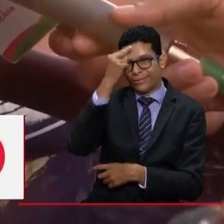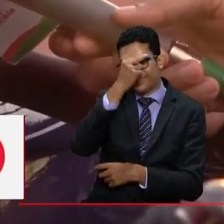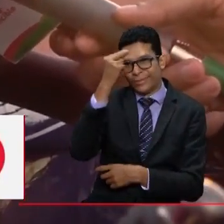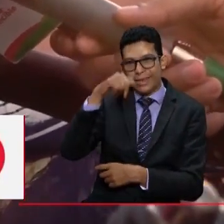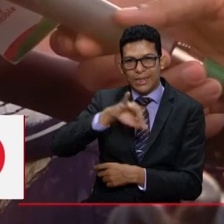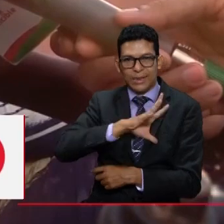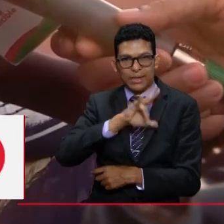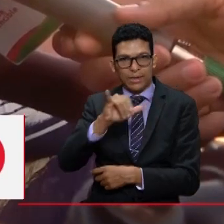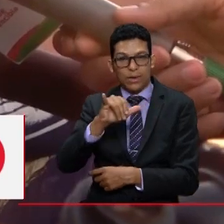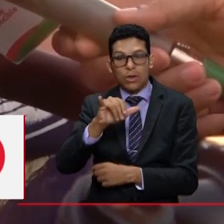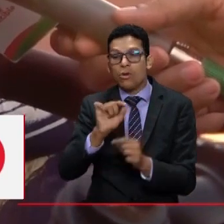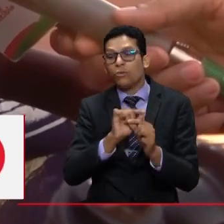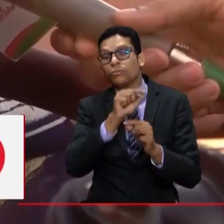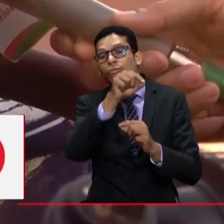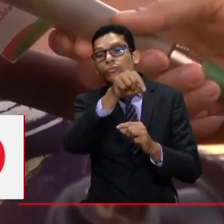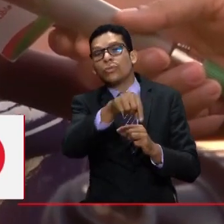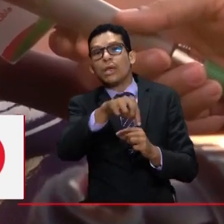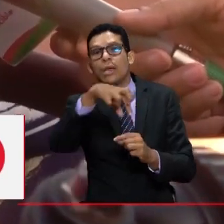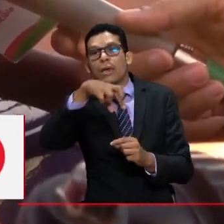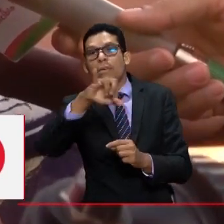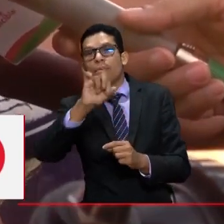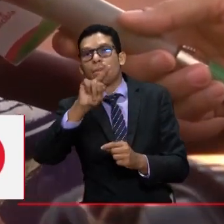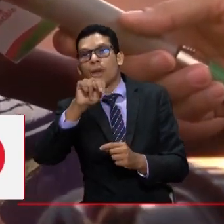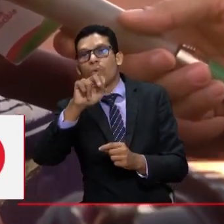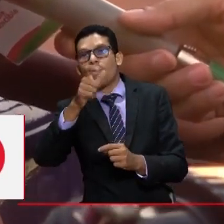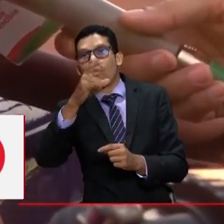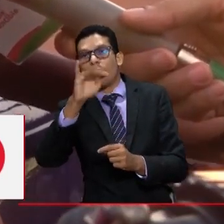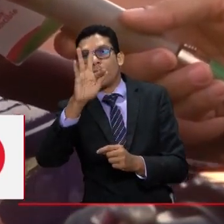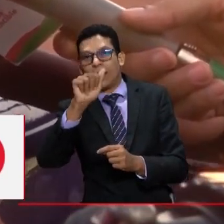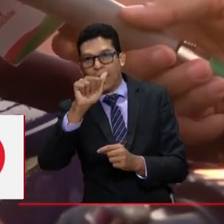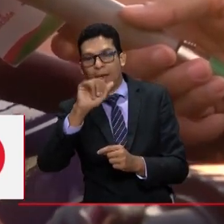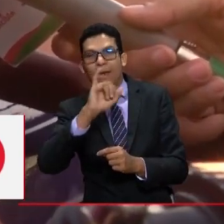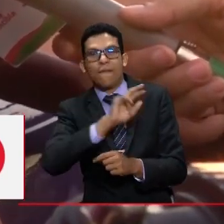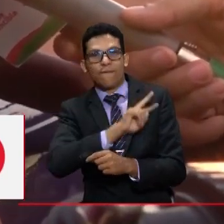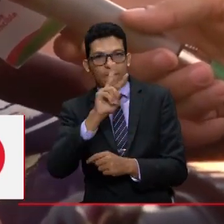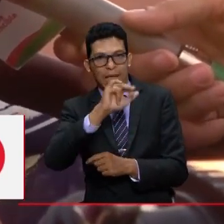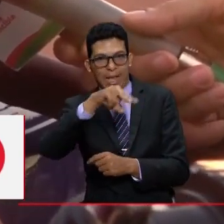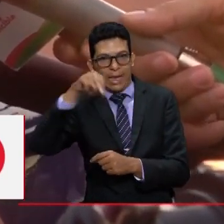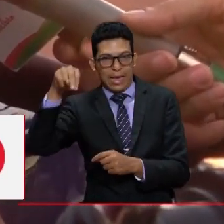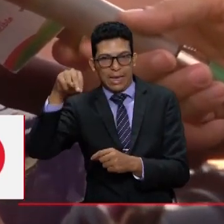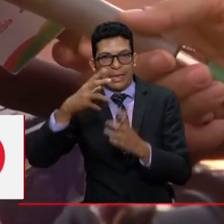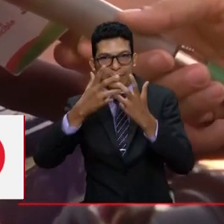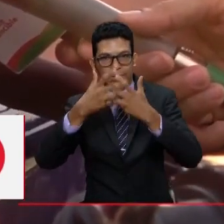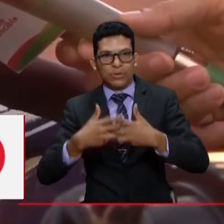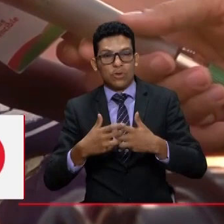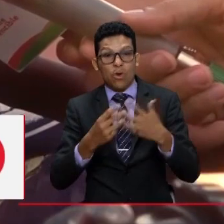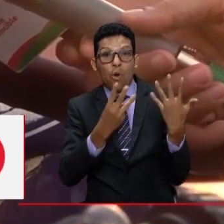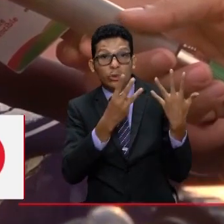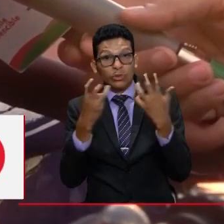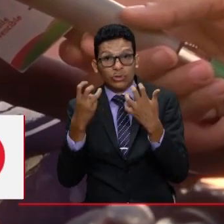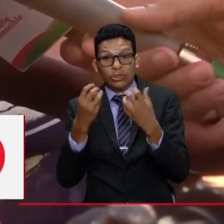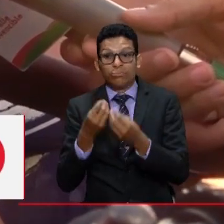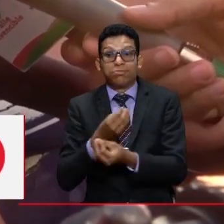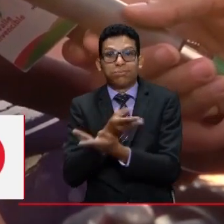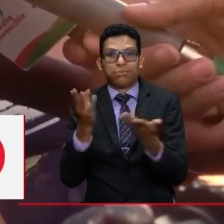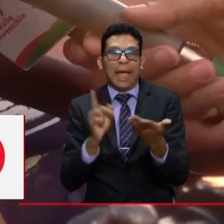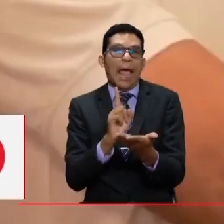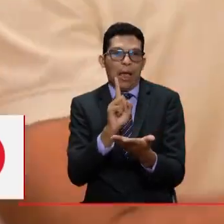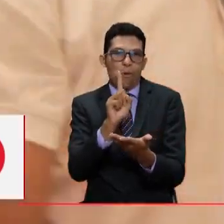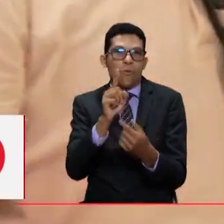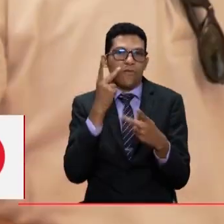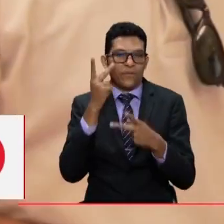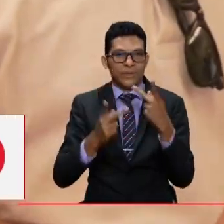a Piangüita, donde entregamos un valleín, uno de los 800 valleín que hemos entregado en